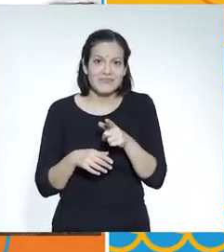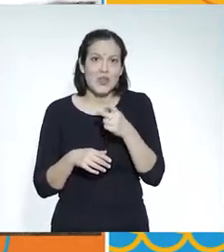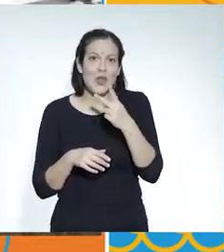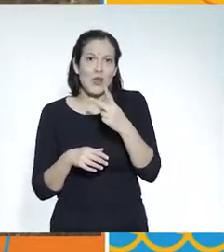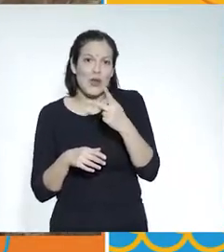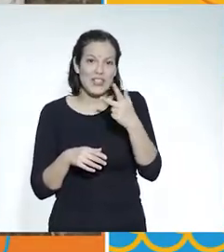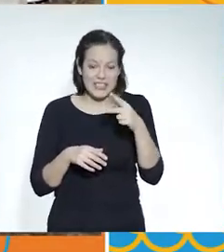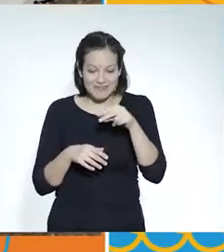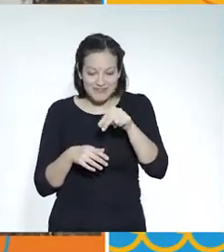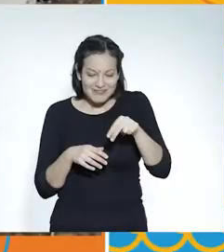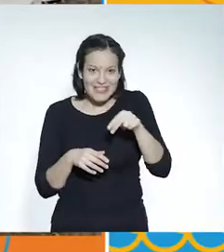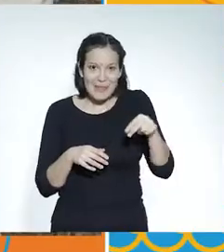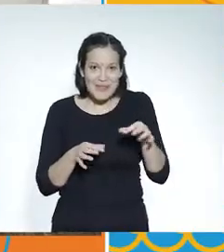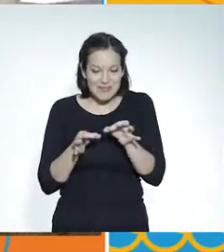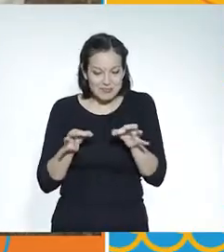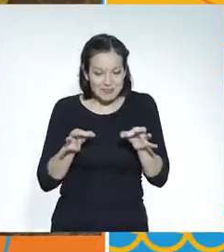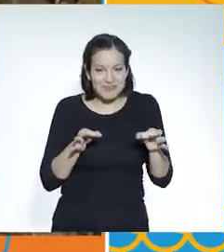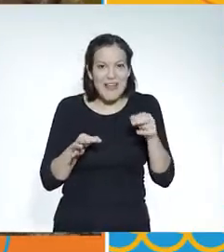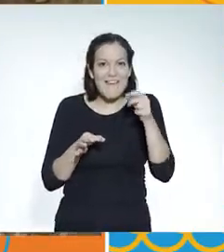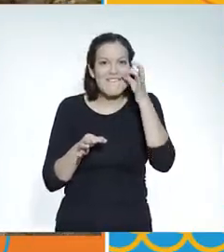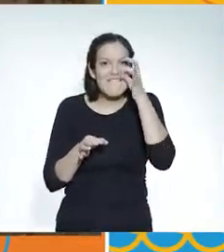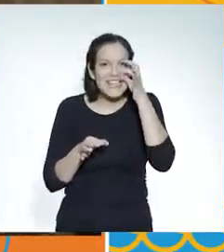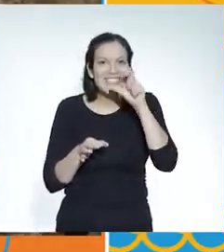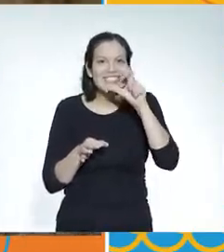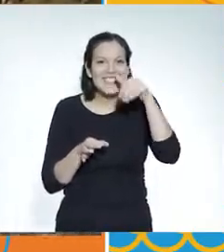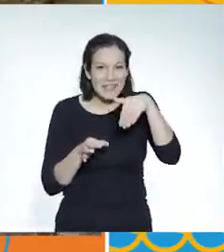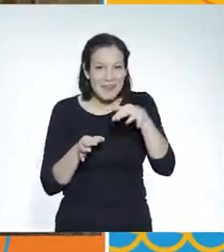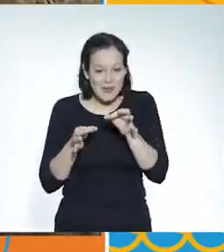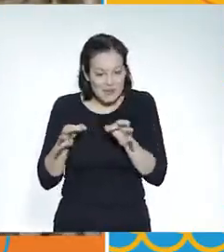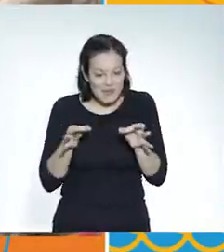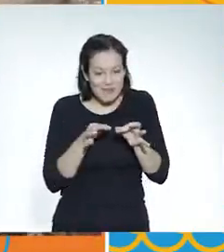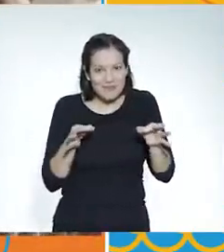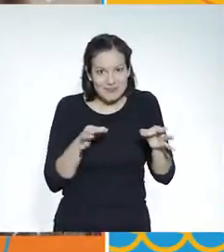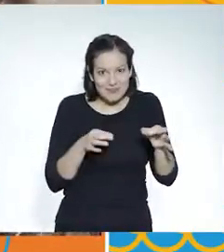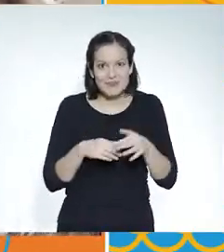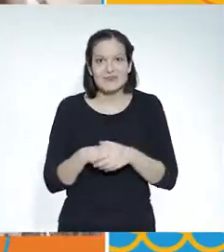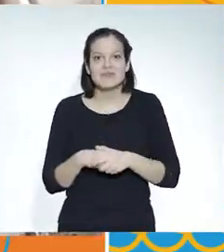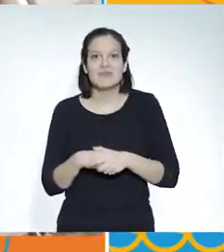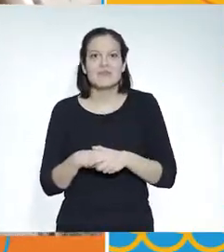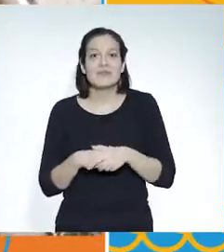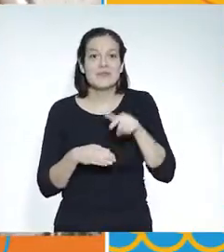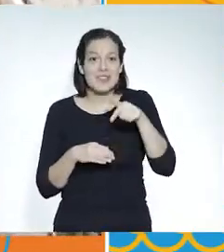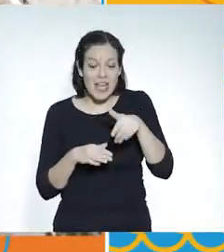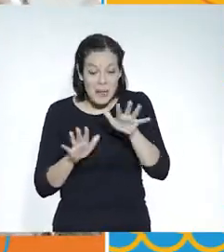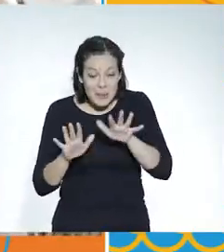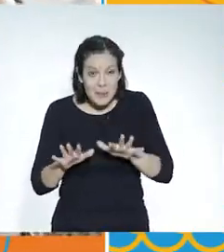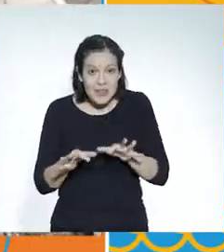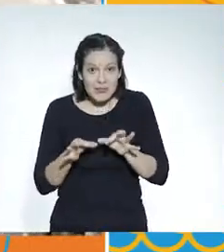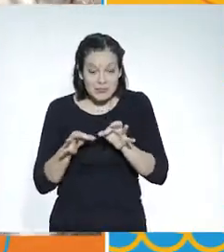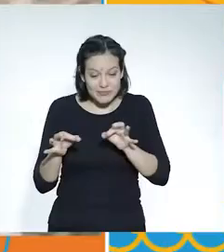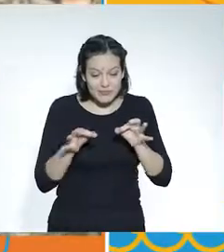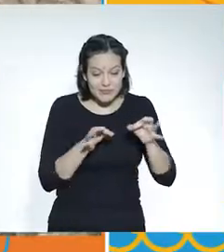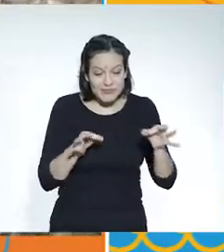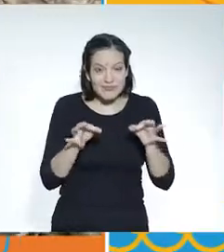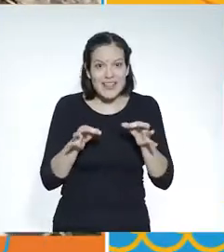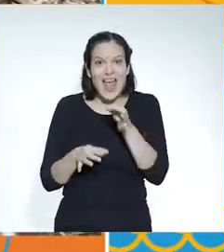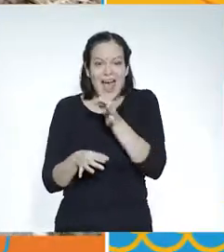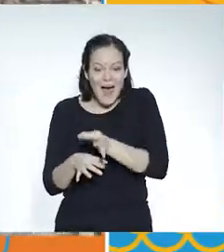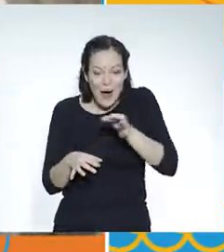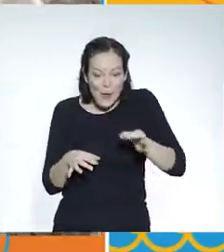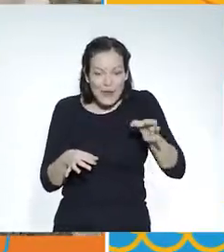tres semillas por cada 20 centímetros. Acá vamos a preparar cada 20 centímetros, hacemos un